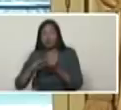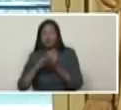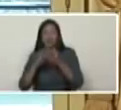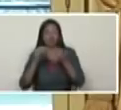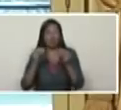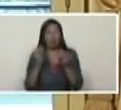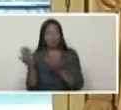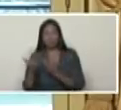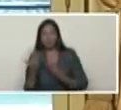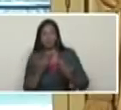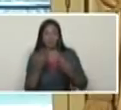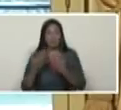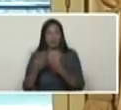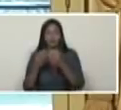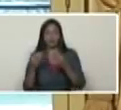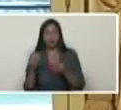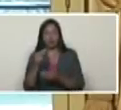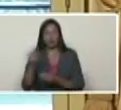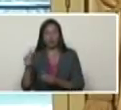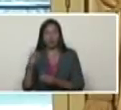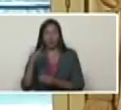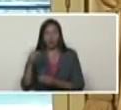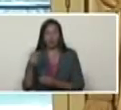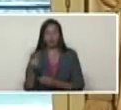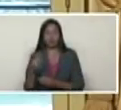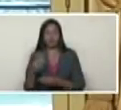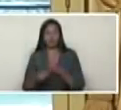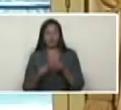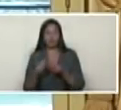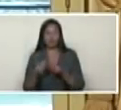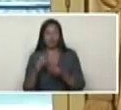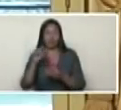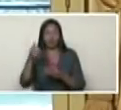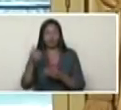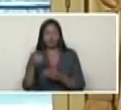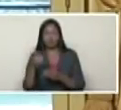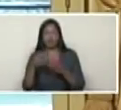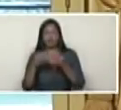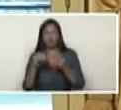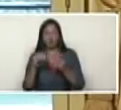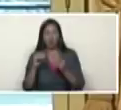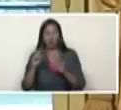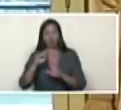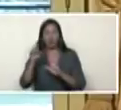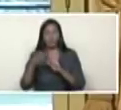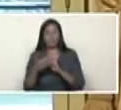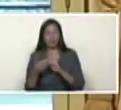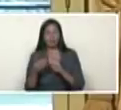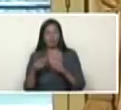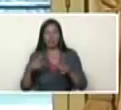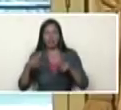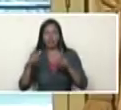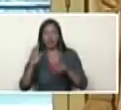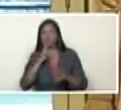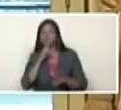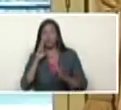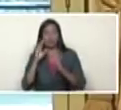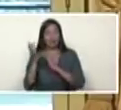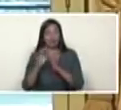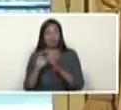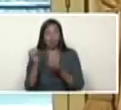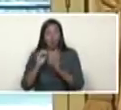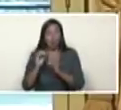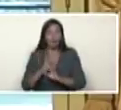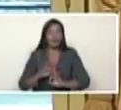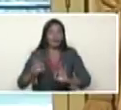entre todos, por todos y con todos, de una sociedad entera, en nombre de Cristo, o no es